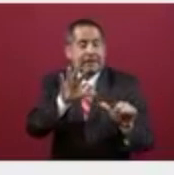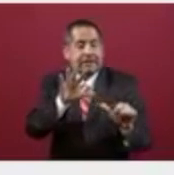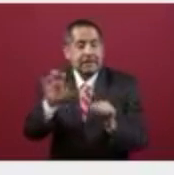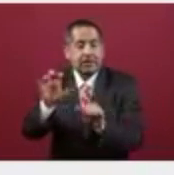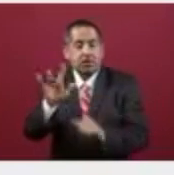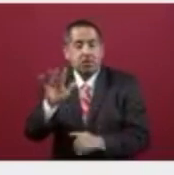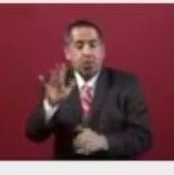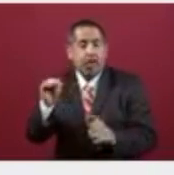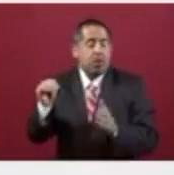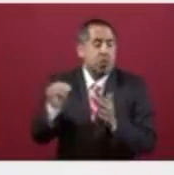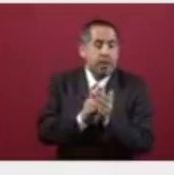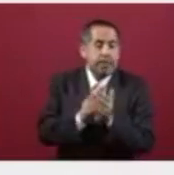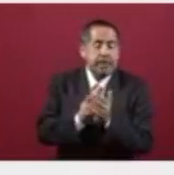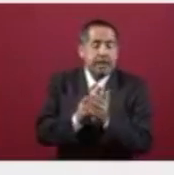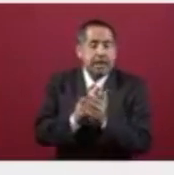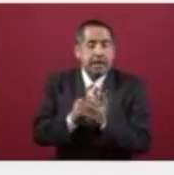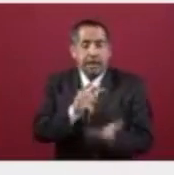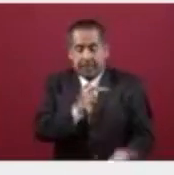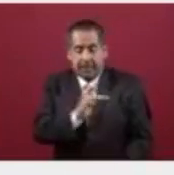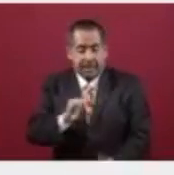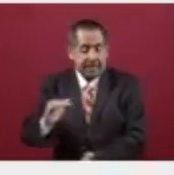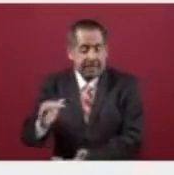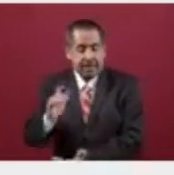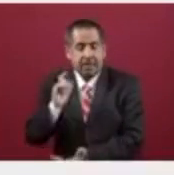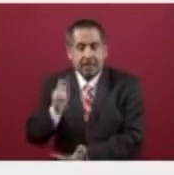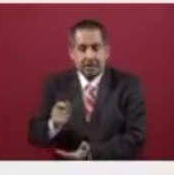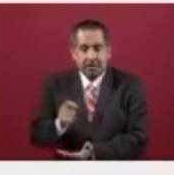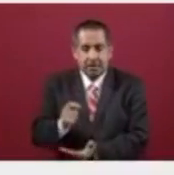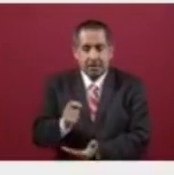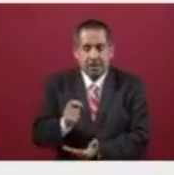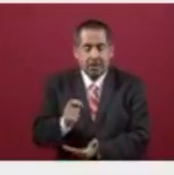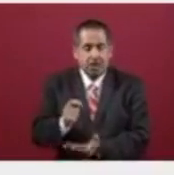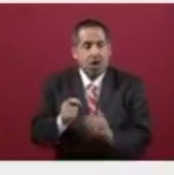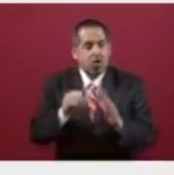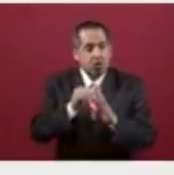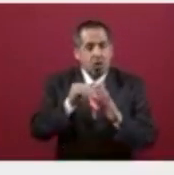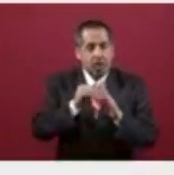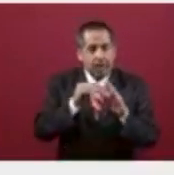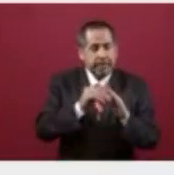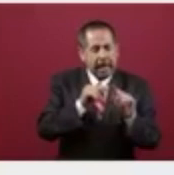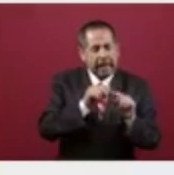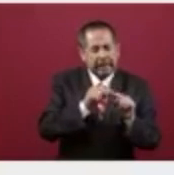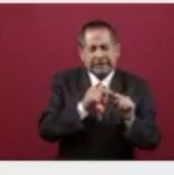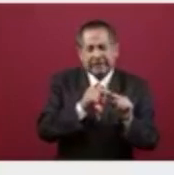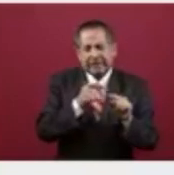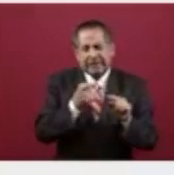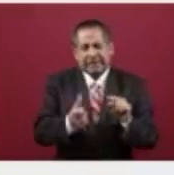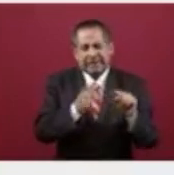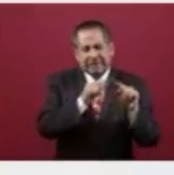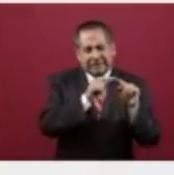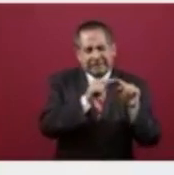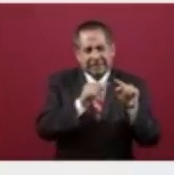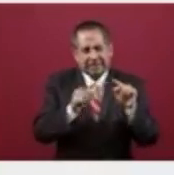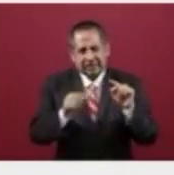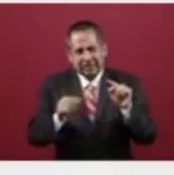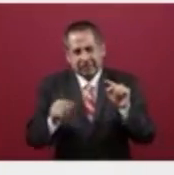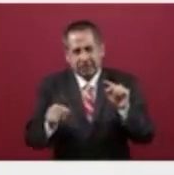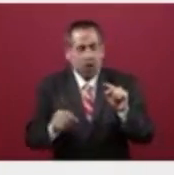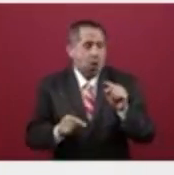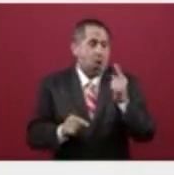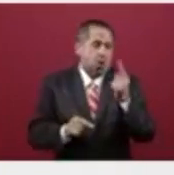1.659.000 barriles, es decir, continuó cayendo ligeramente de